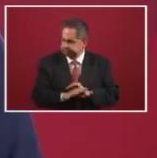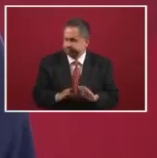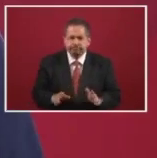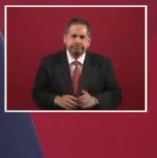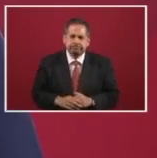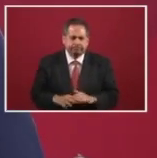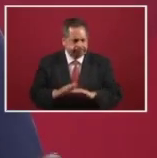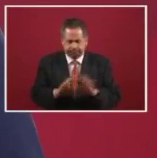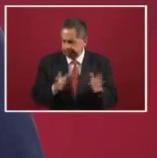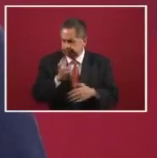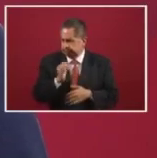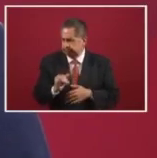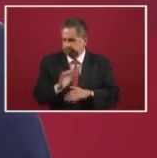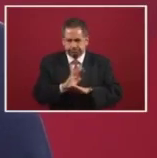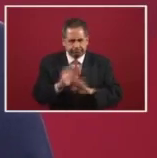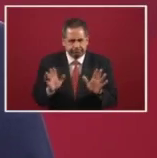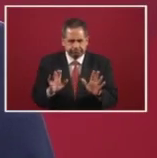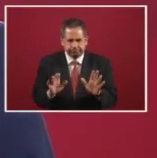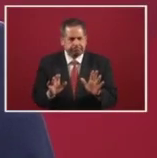no va a ser así.